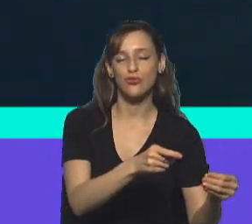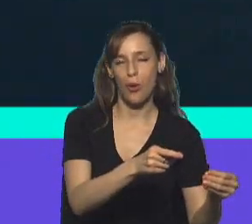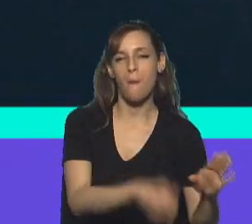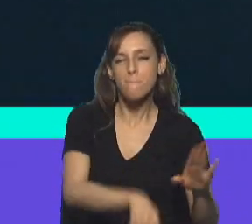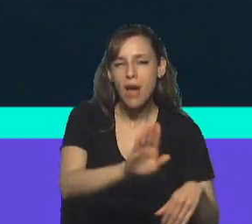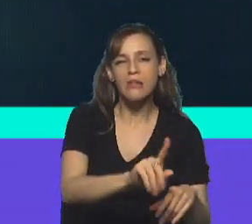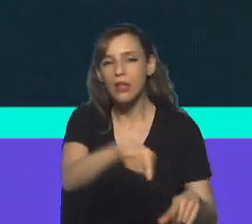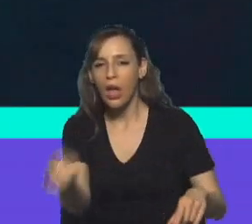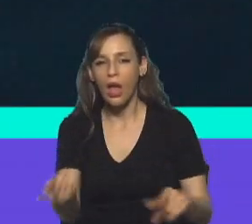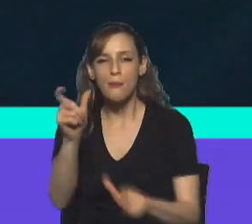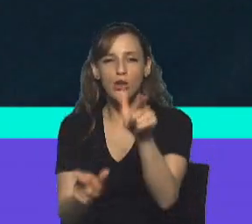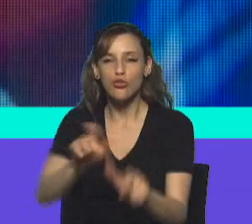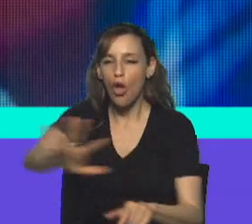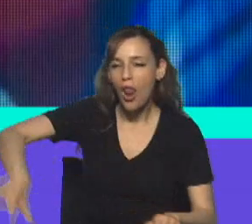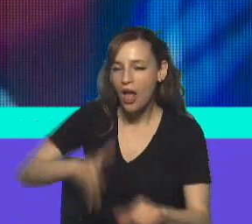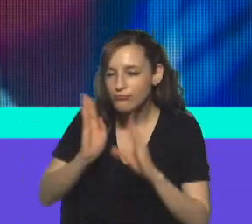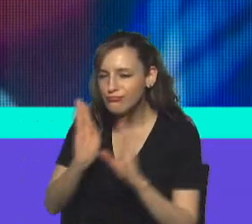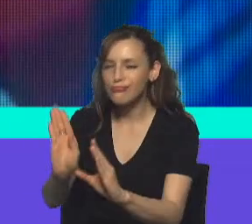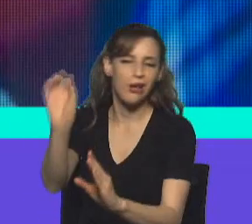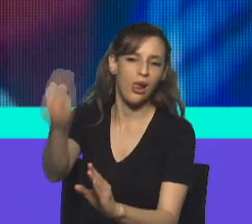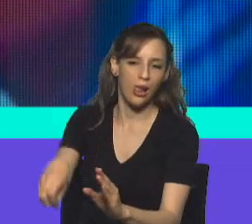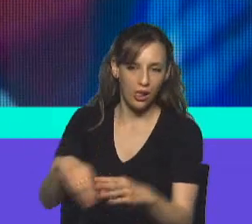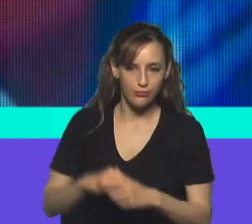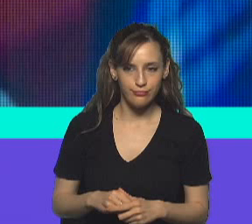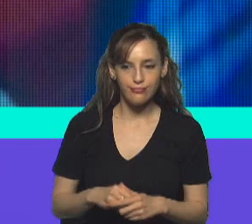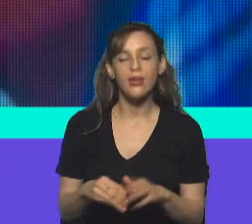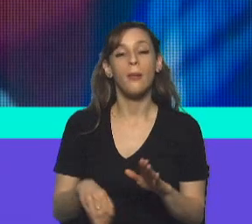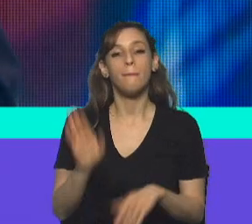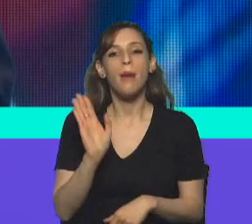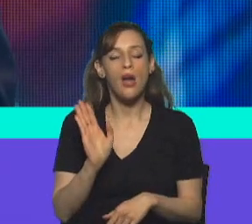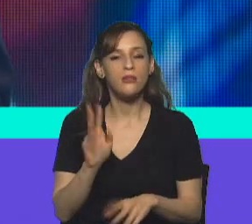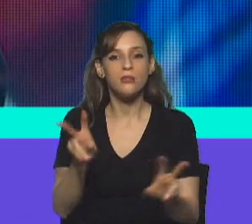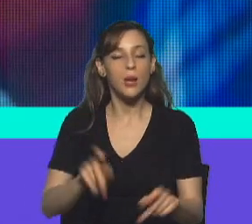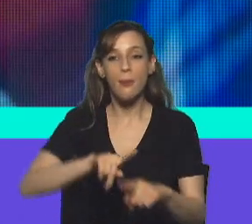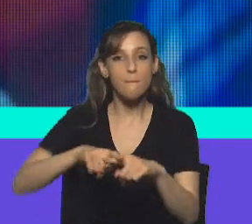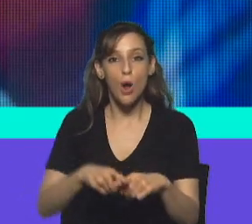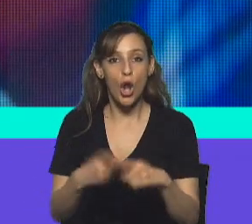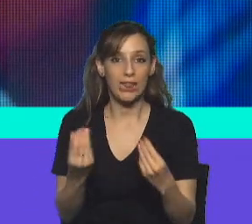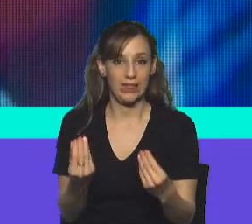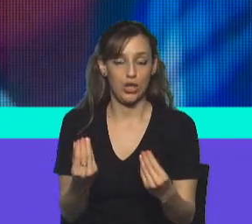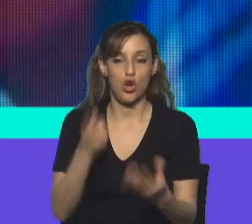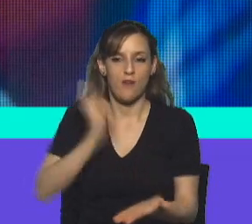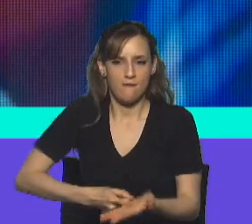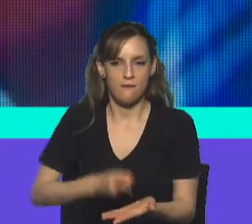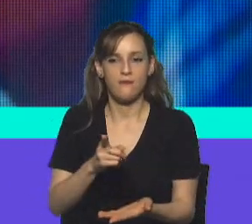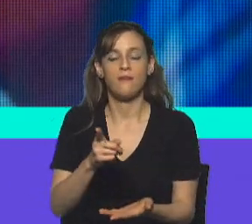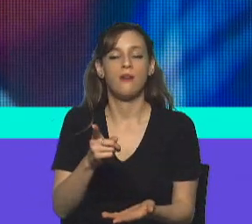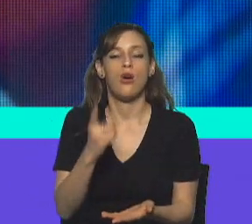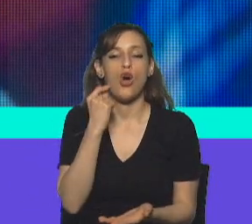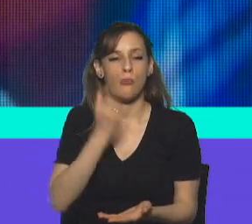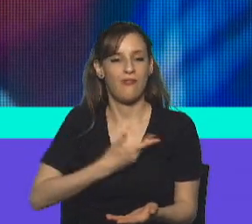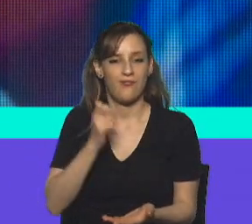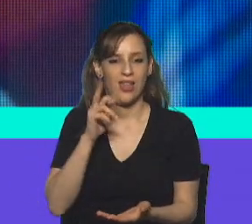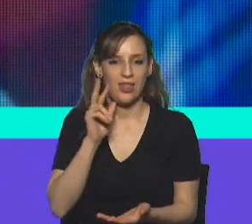a la gente entonces digamos el primer pronunciamiento político fuerte es el de víctor fuera así mismo la